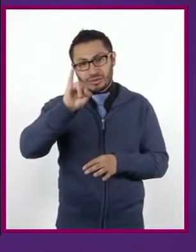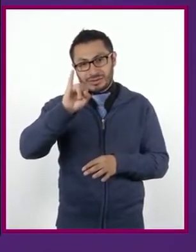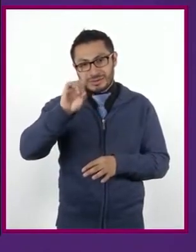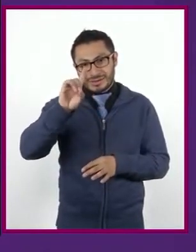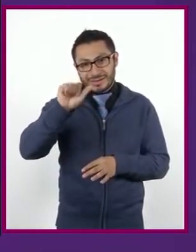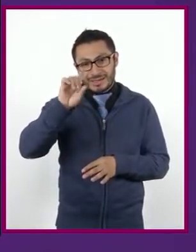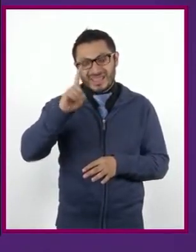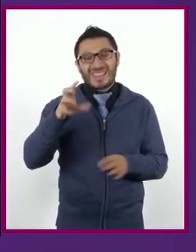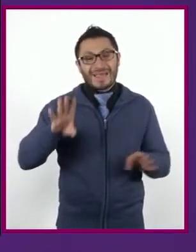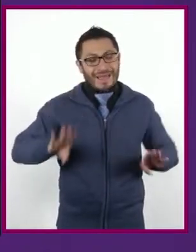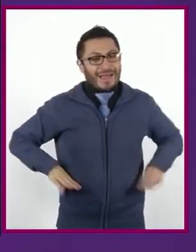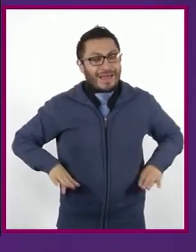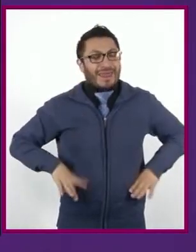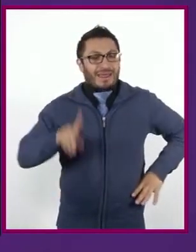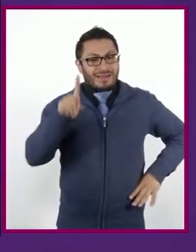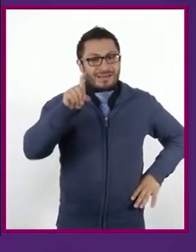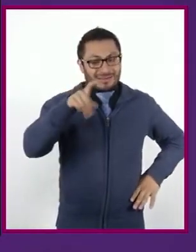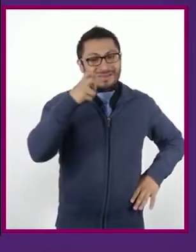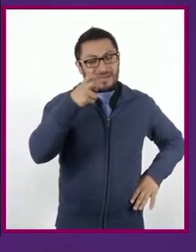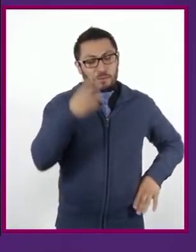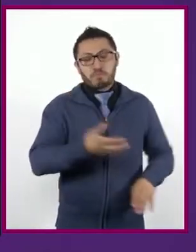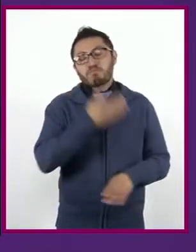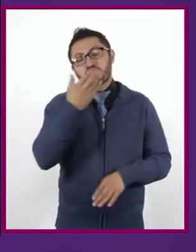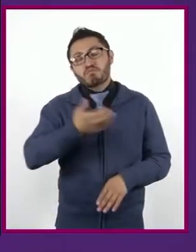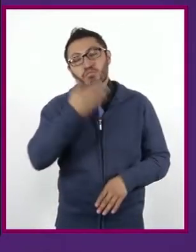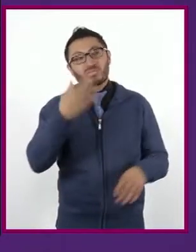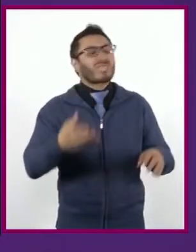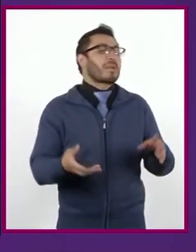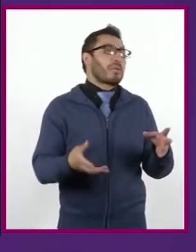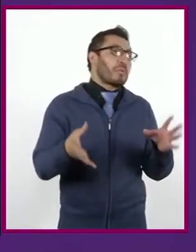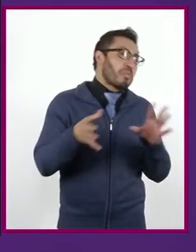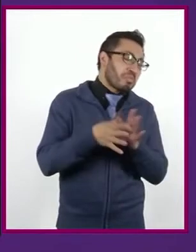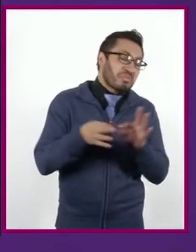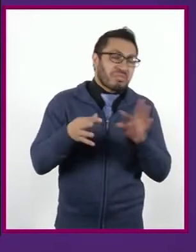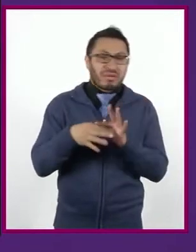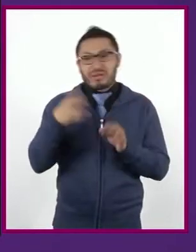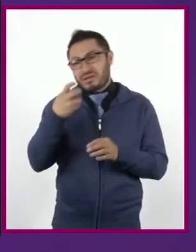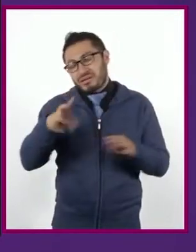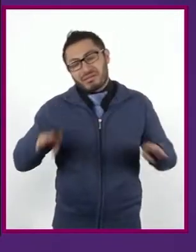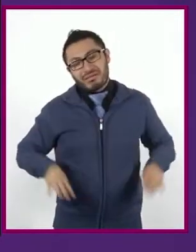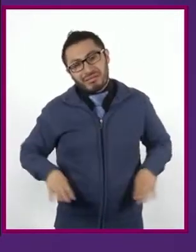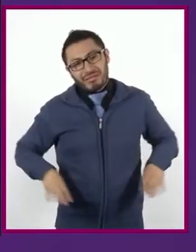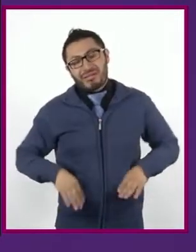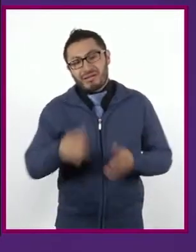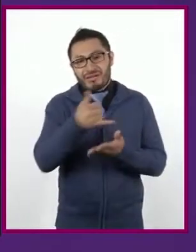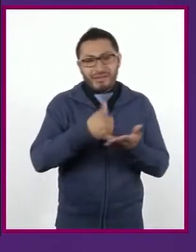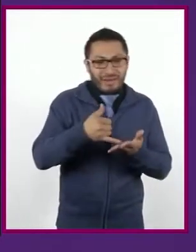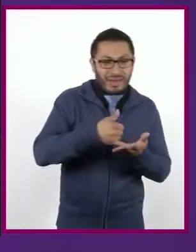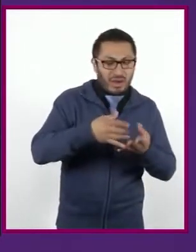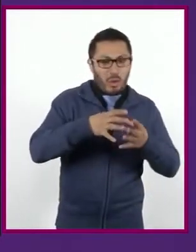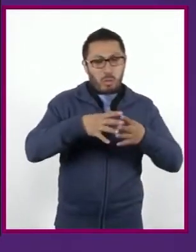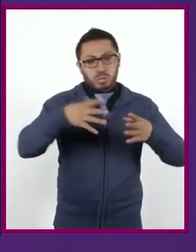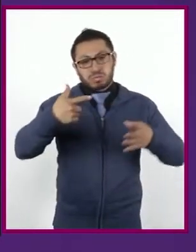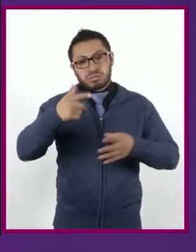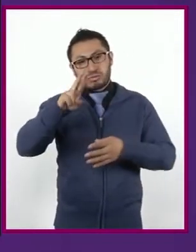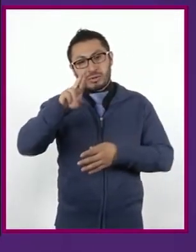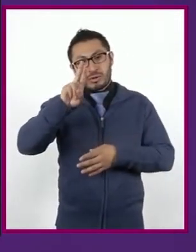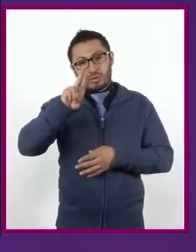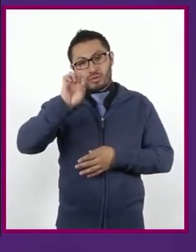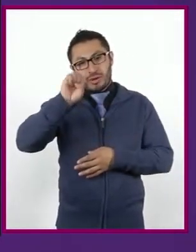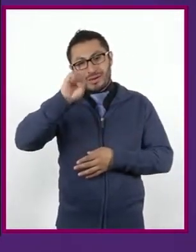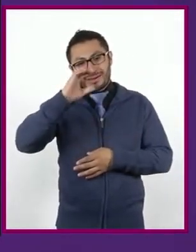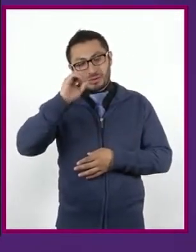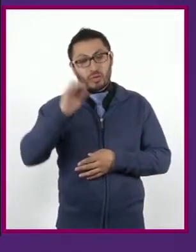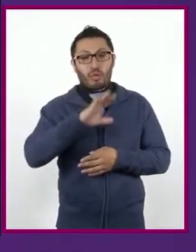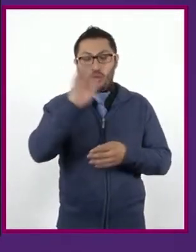líquidos. Es común escuchar expresiones relacionadas con esta propiedad. El aceite es grueso o el alcohol es